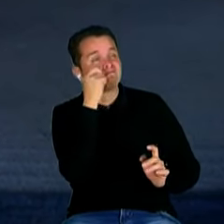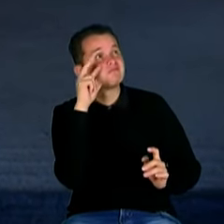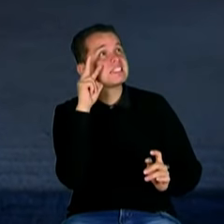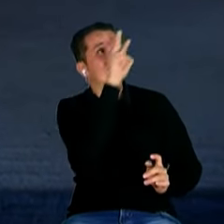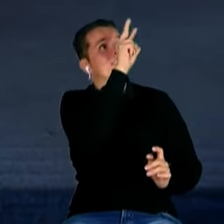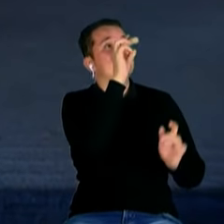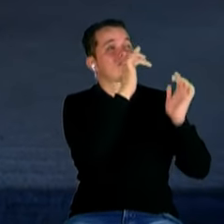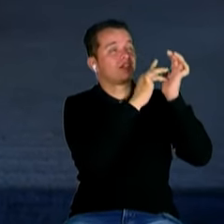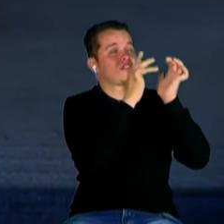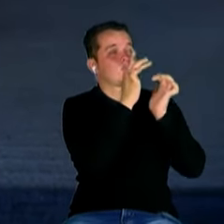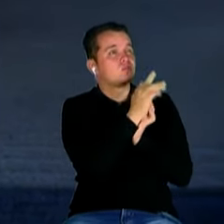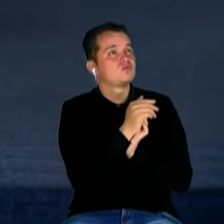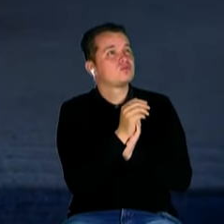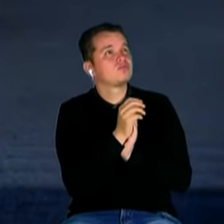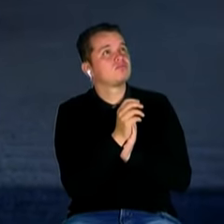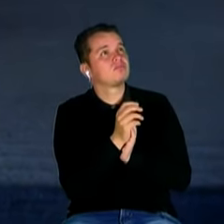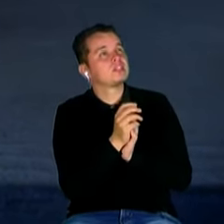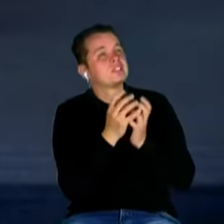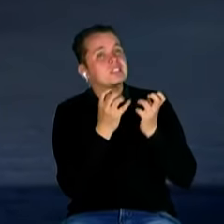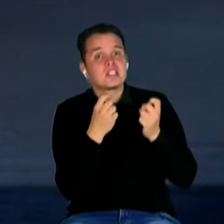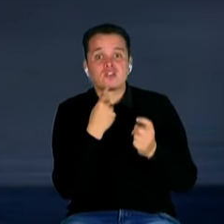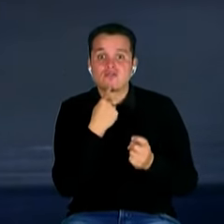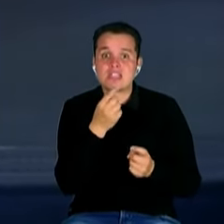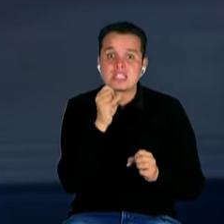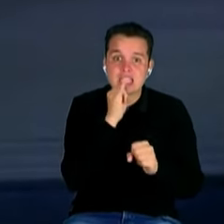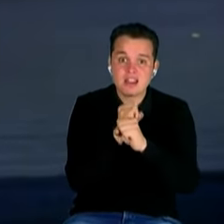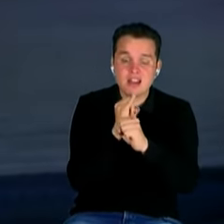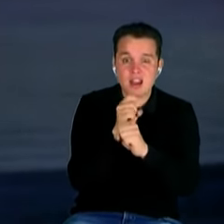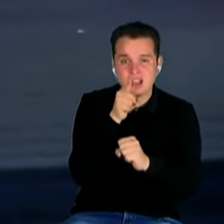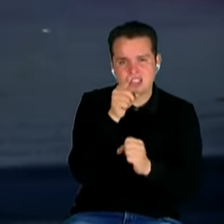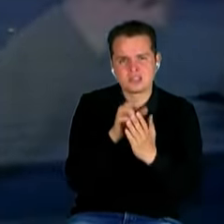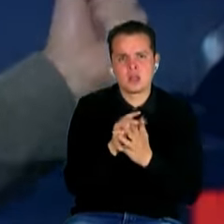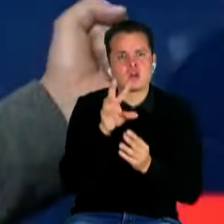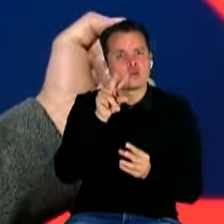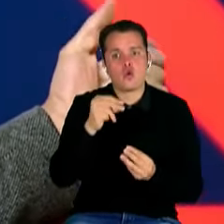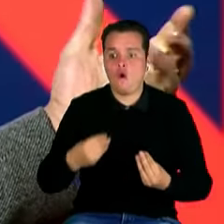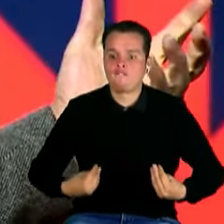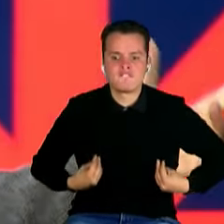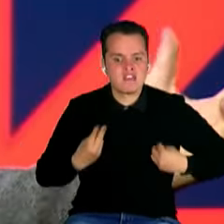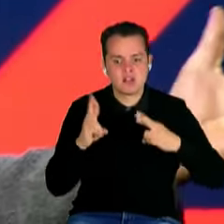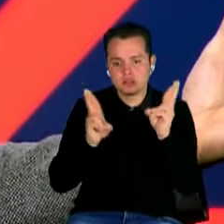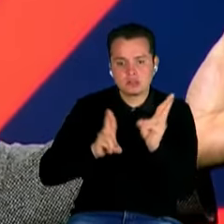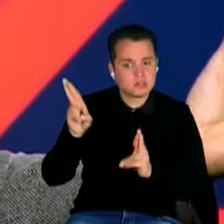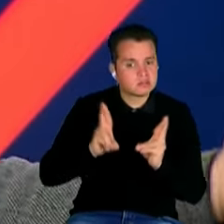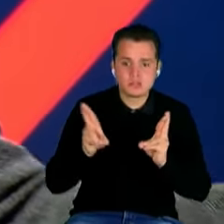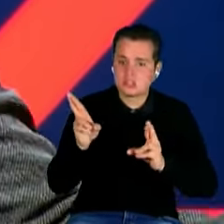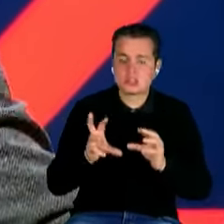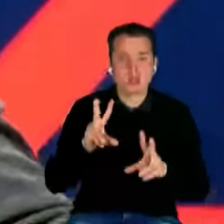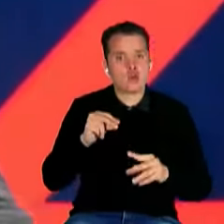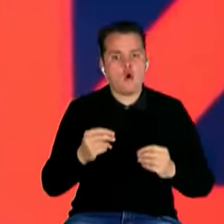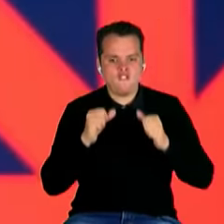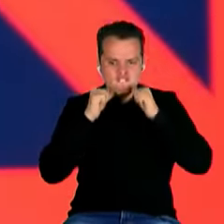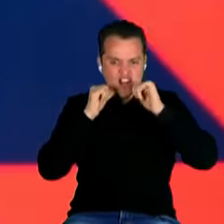ti, Jesús. Y quiero decirle a la iglesia, no vivas de la suerte, no vivas